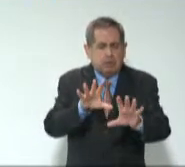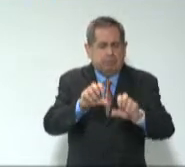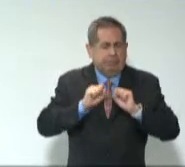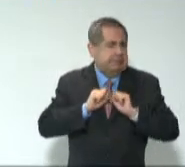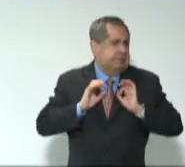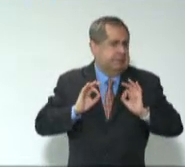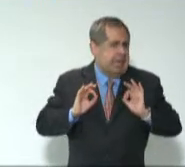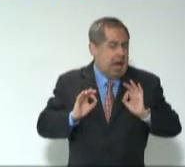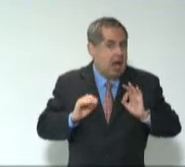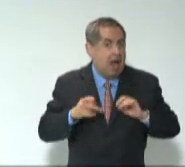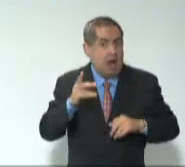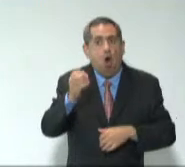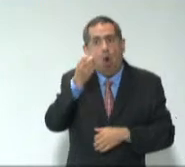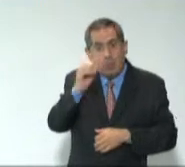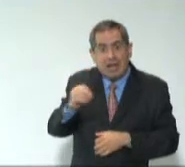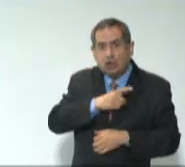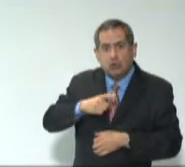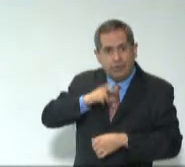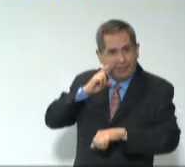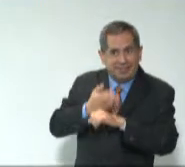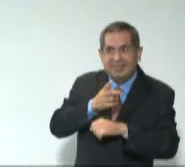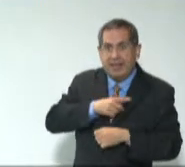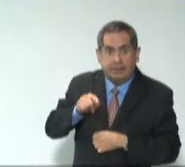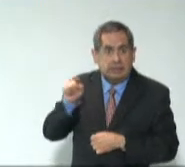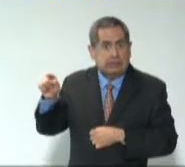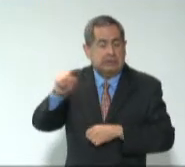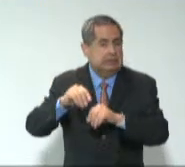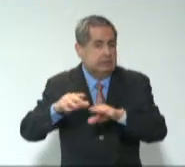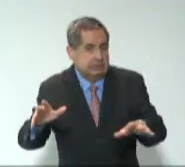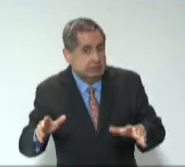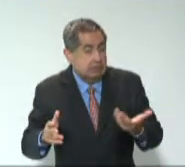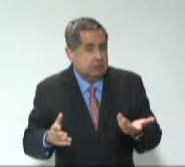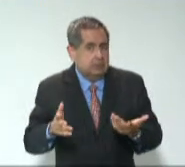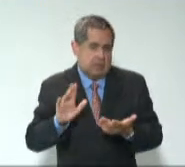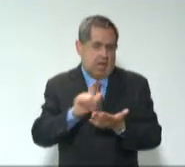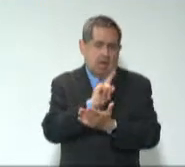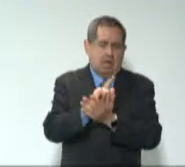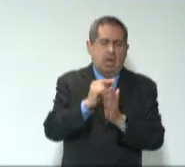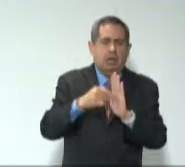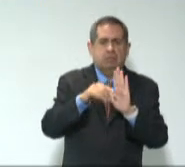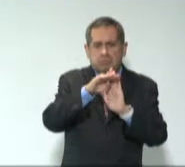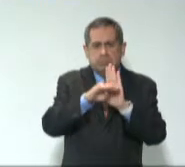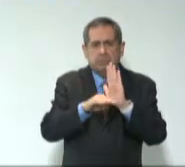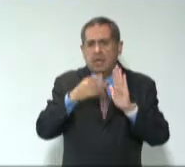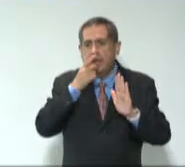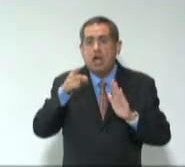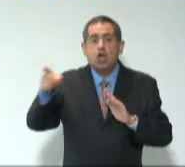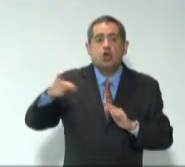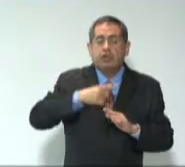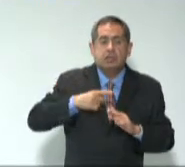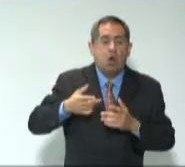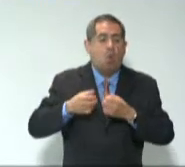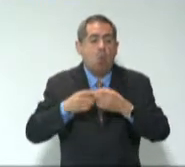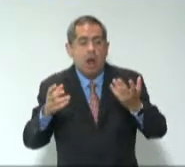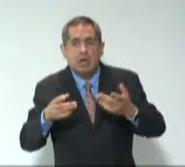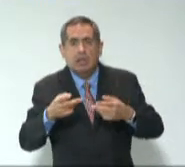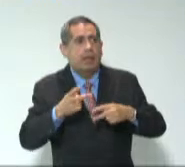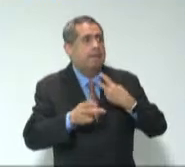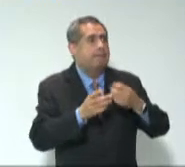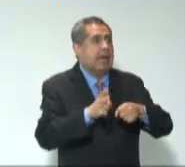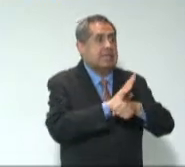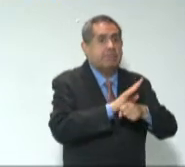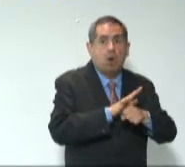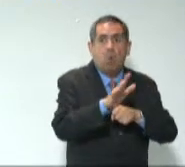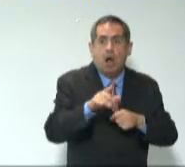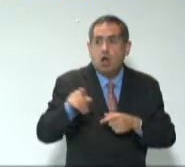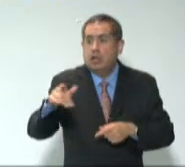obligaciones de transparencia ya están preestablecidas y por ejemplo las obligaciones de transparencia no dicen publica qué hacer una pandemia o qué